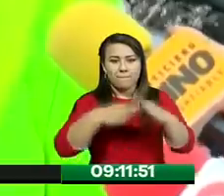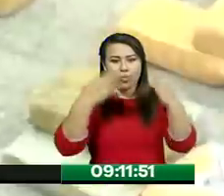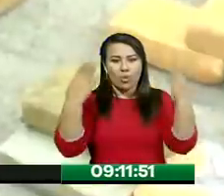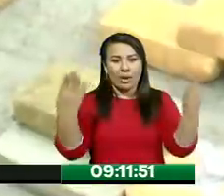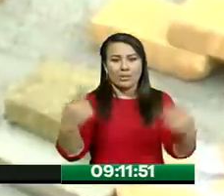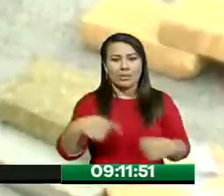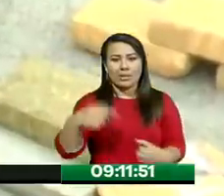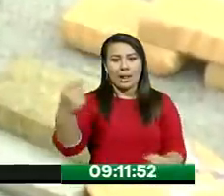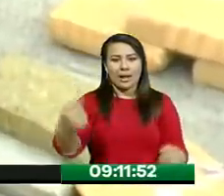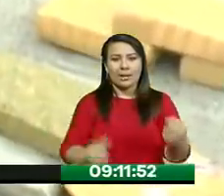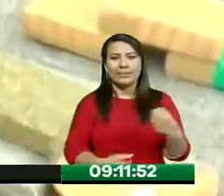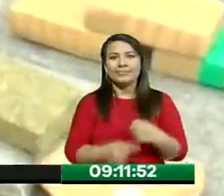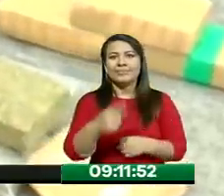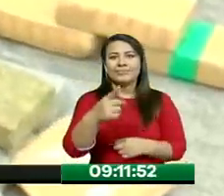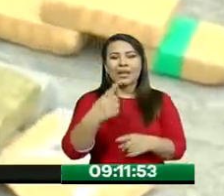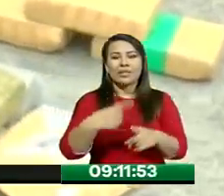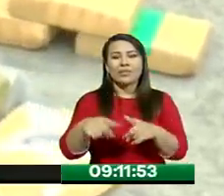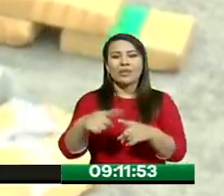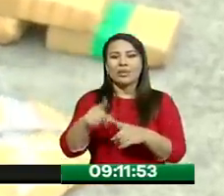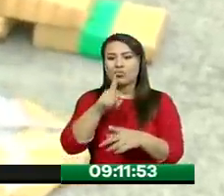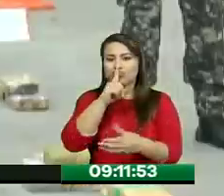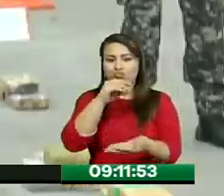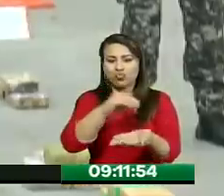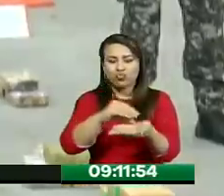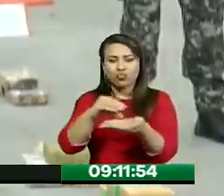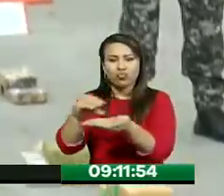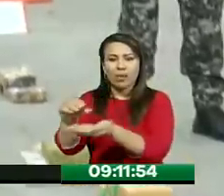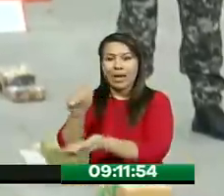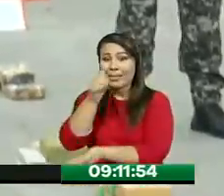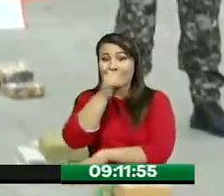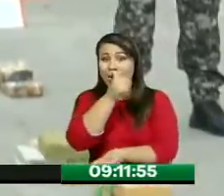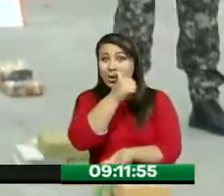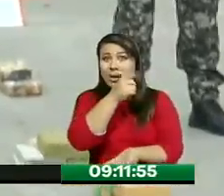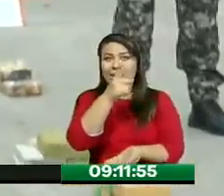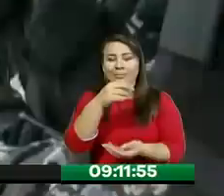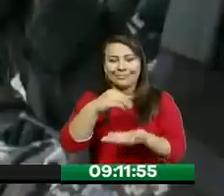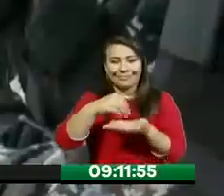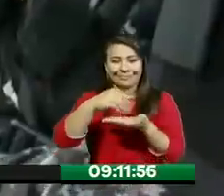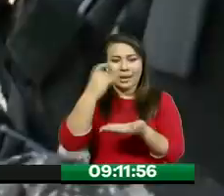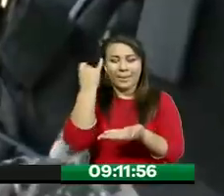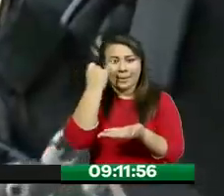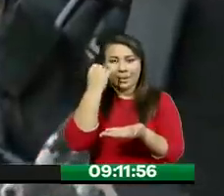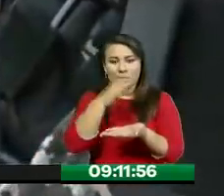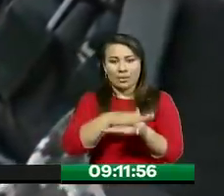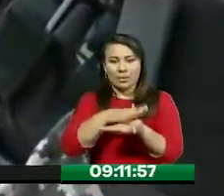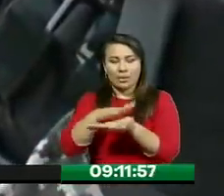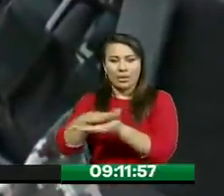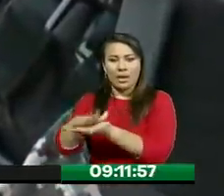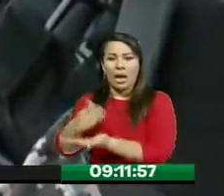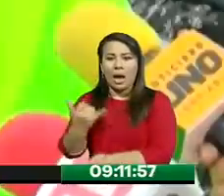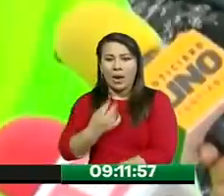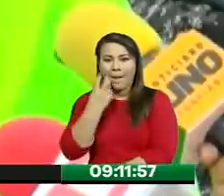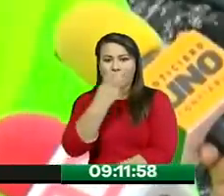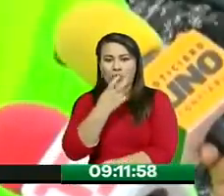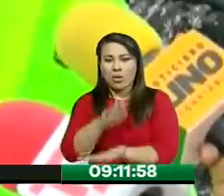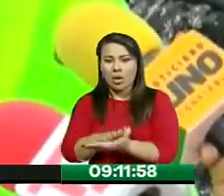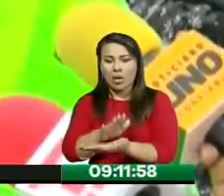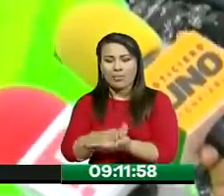este espacio. Sin embargo, hoy por hoy, la contaminación que se ha generado es a tal nivel